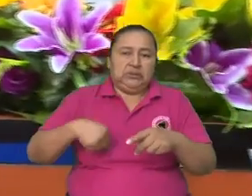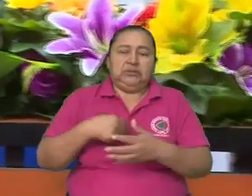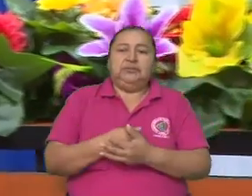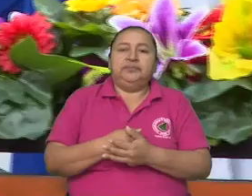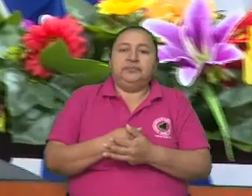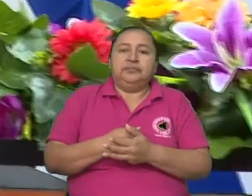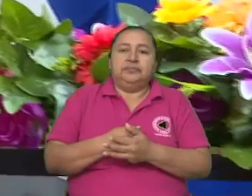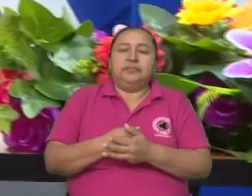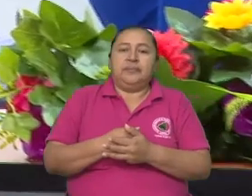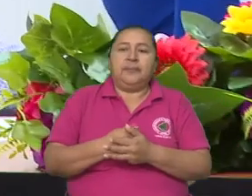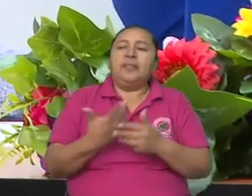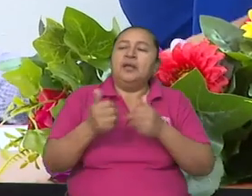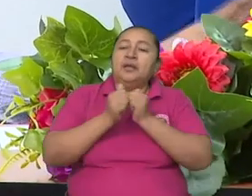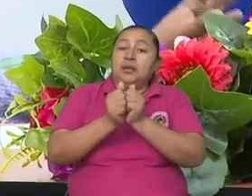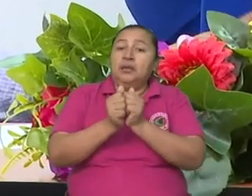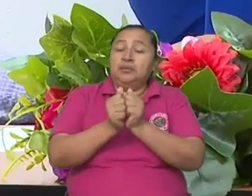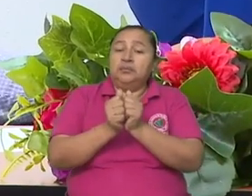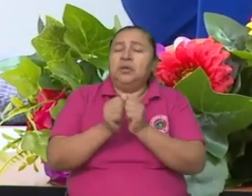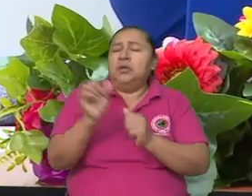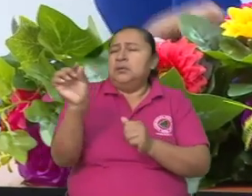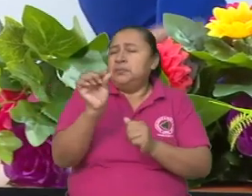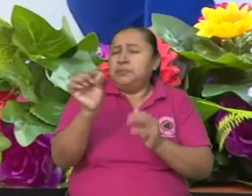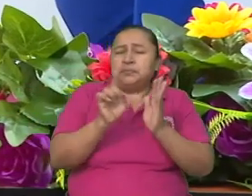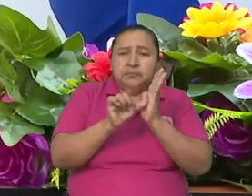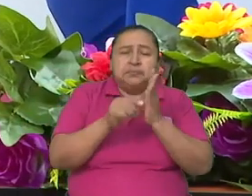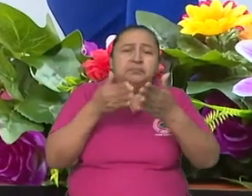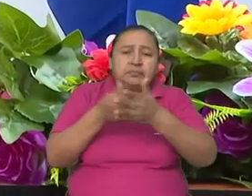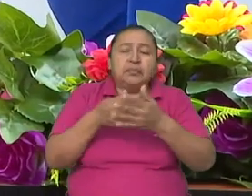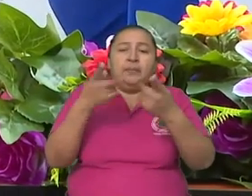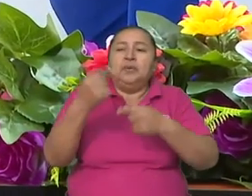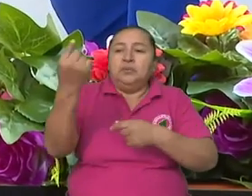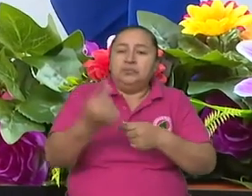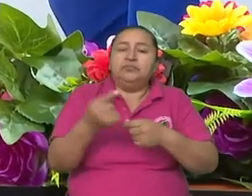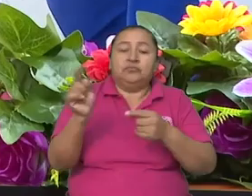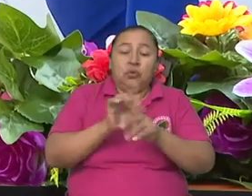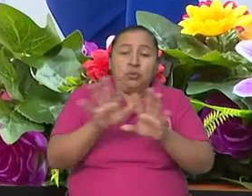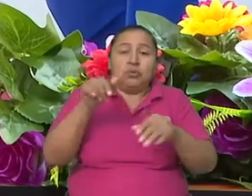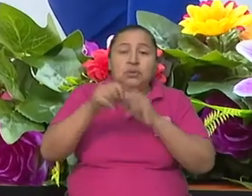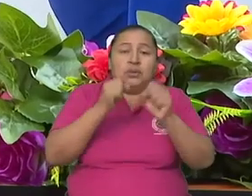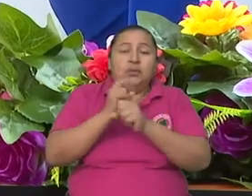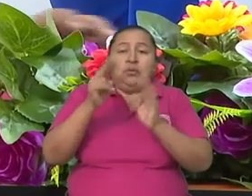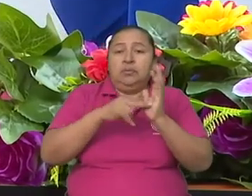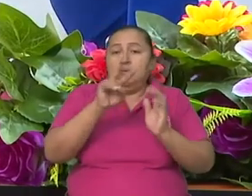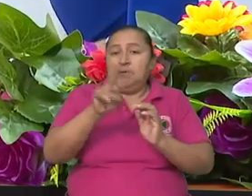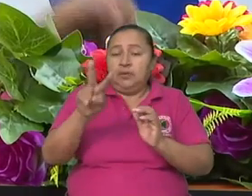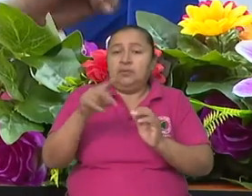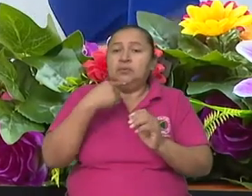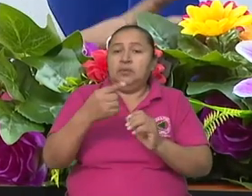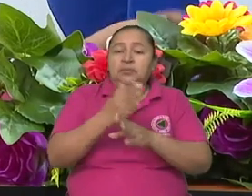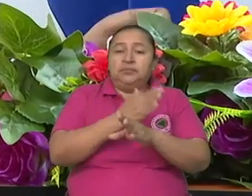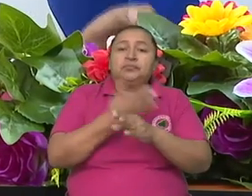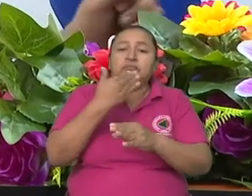Compañero, de cara a lo que continúa, tenemos que hacer una muy breve pausa, pero al volver quisiera sus conclusiones en torno a este 2022, que como decimos